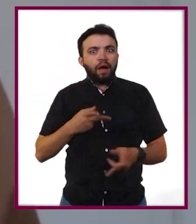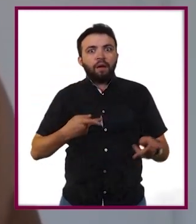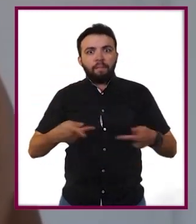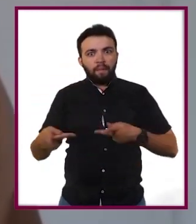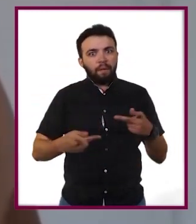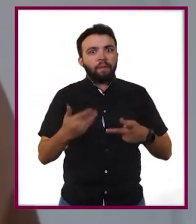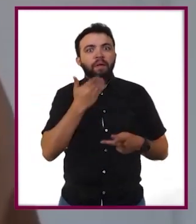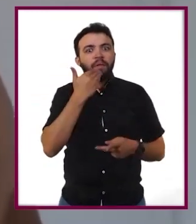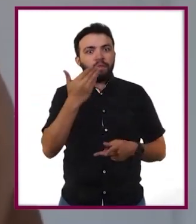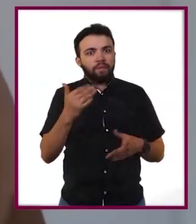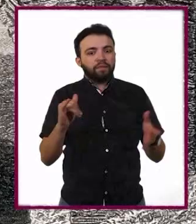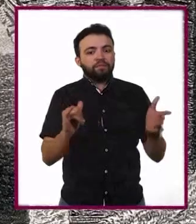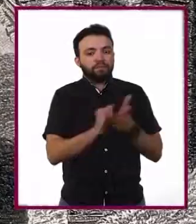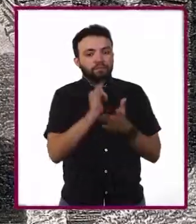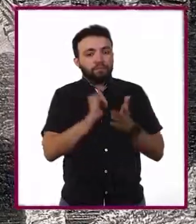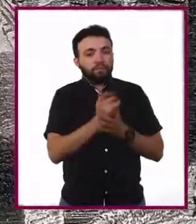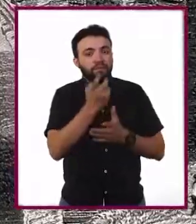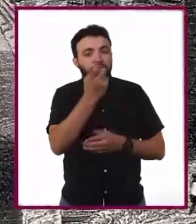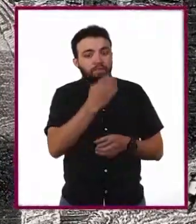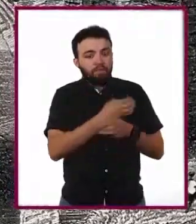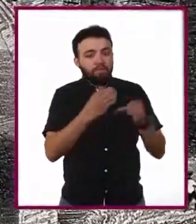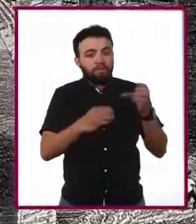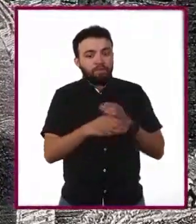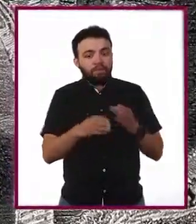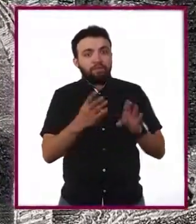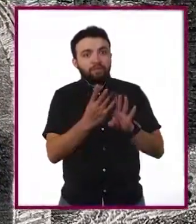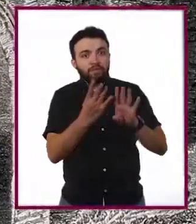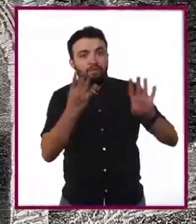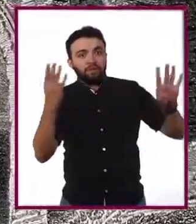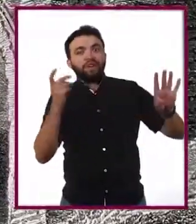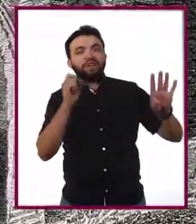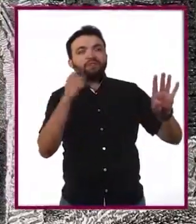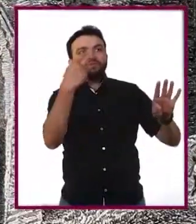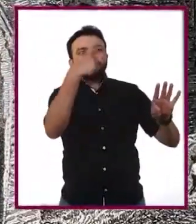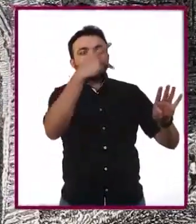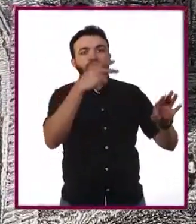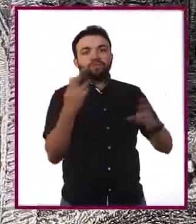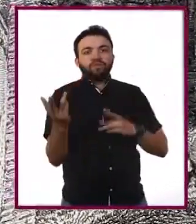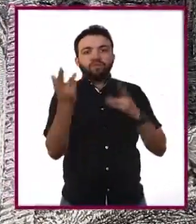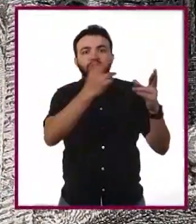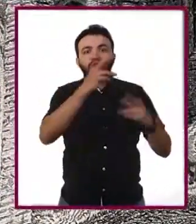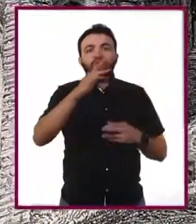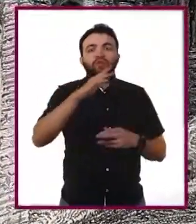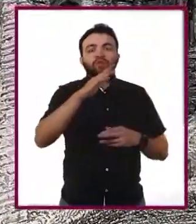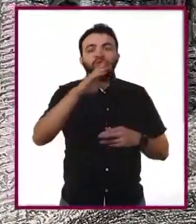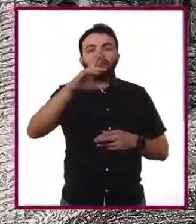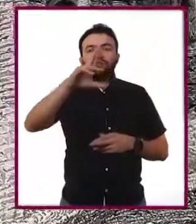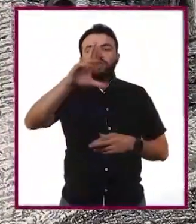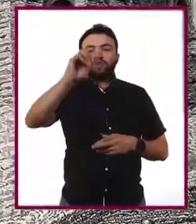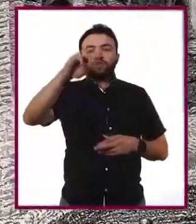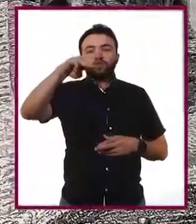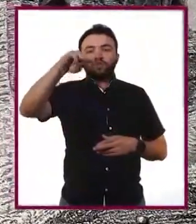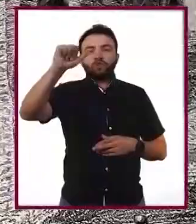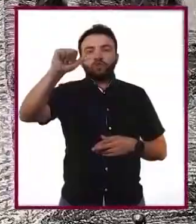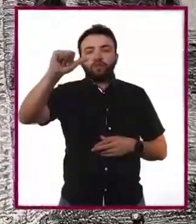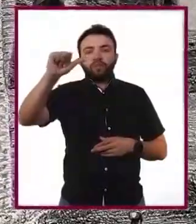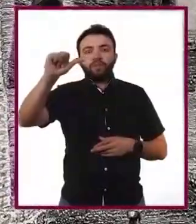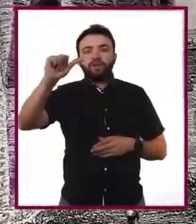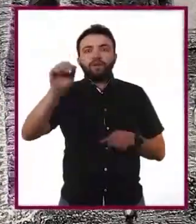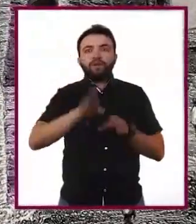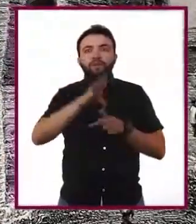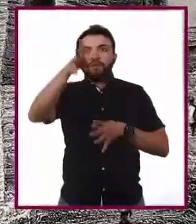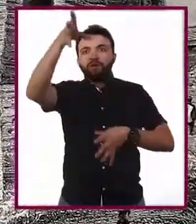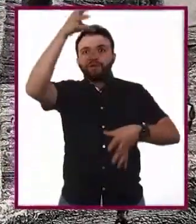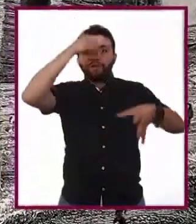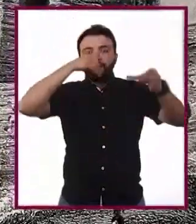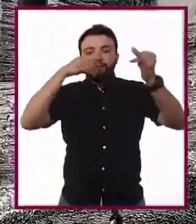preparados en la construcción de este tipo de acueductos que son de tradición romana, y son los que